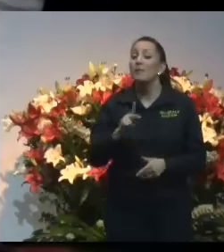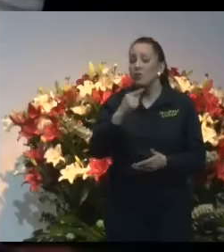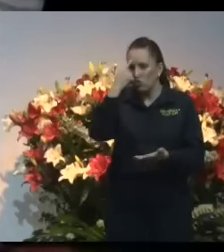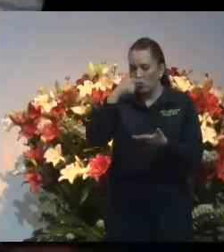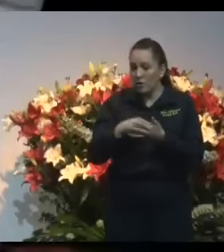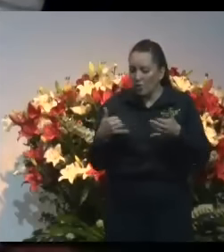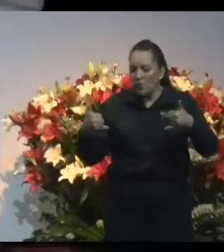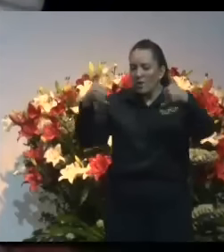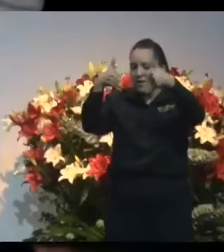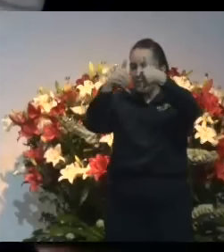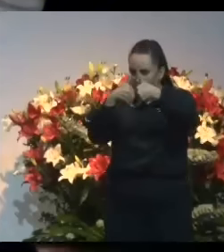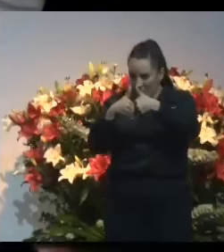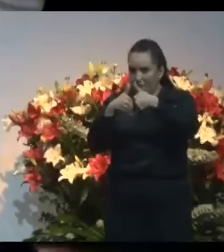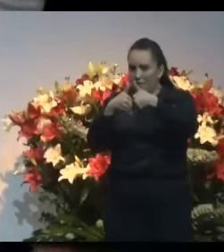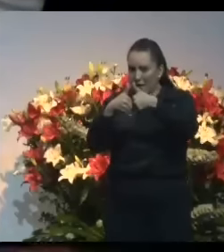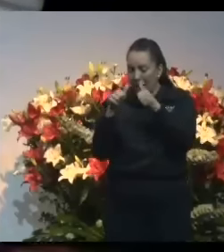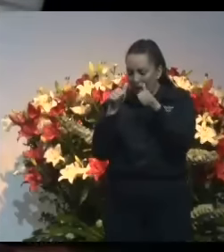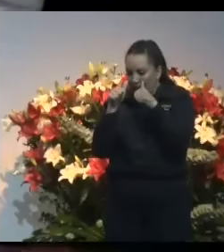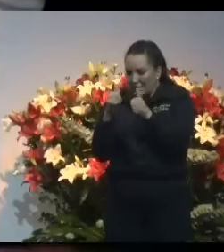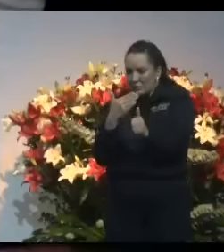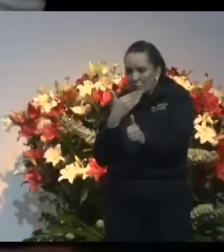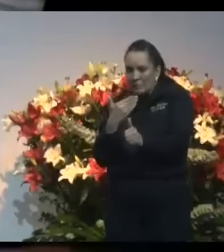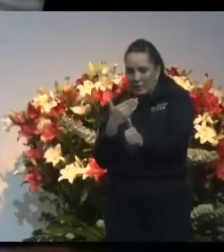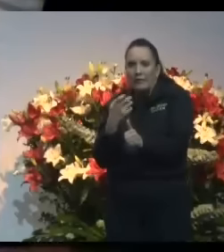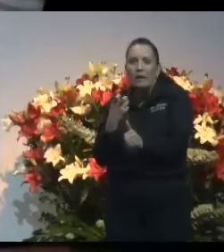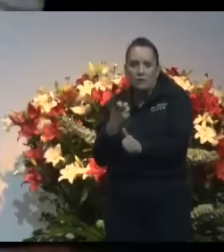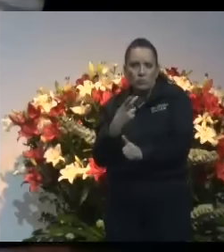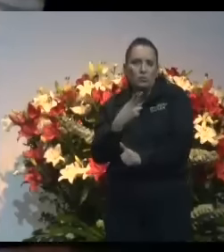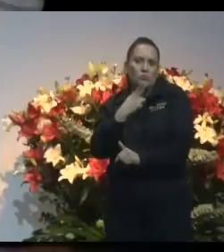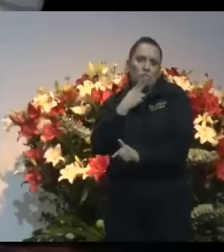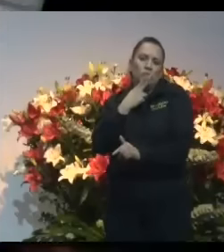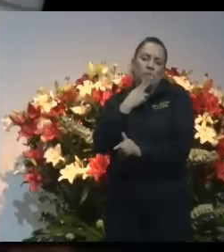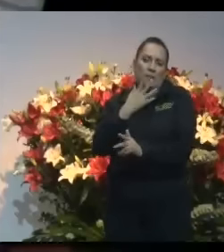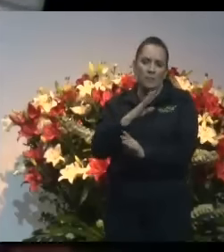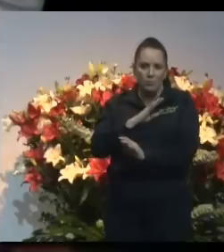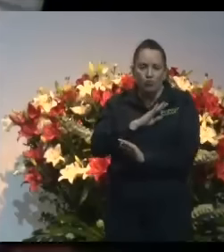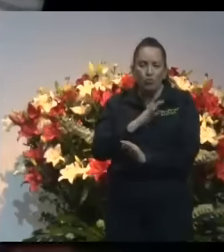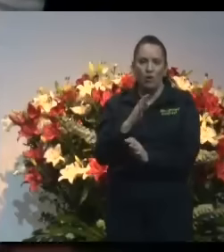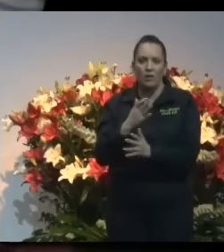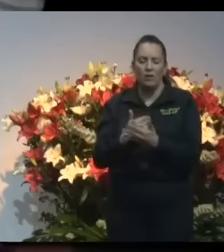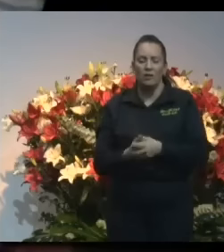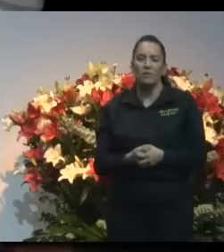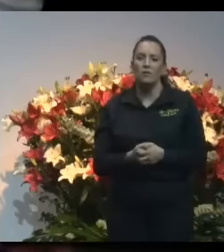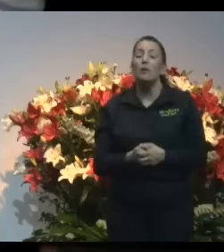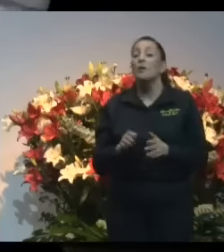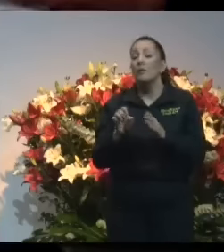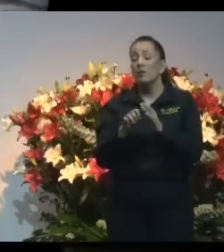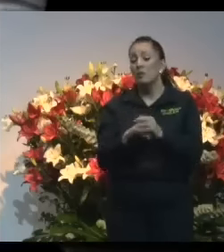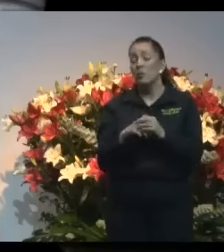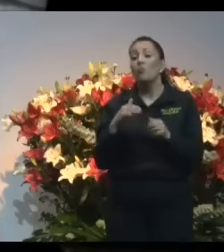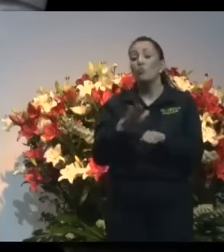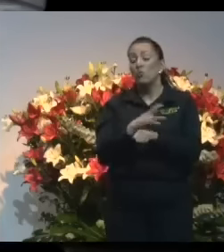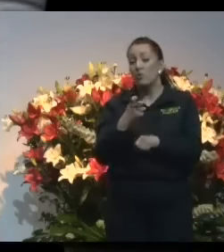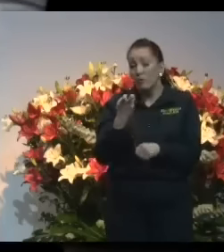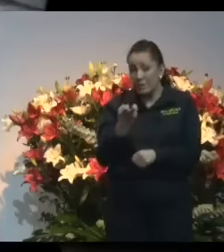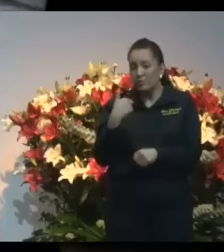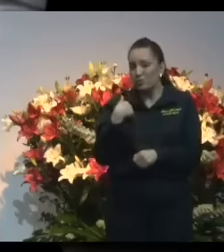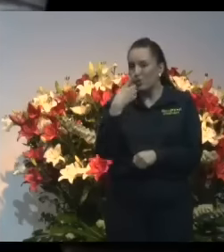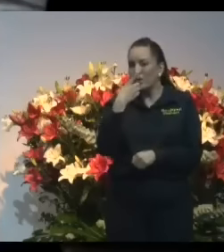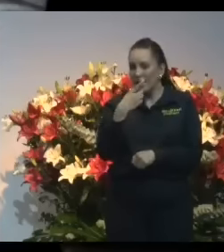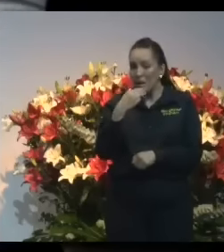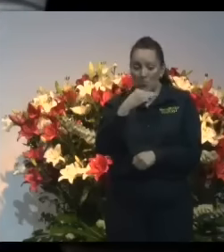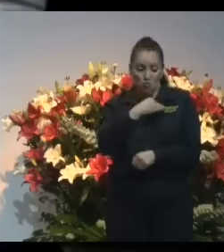funciona. Por eso he hablado de que cada municipio va a tener pues, equipos de